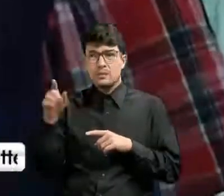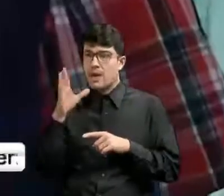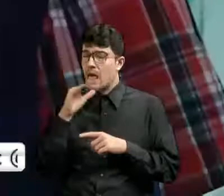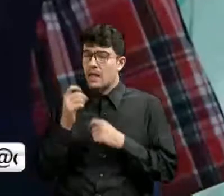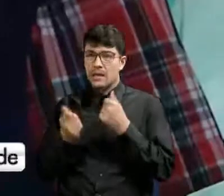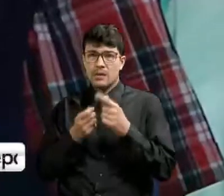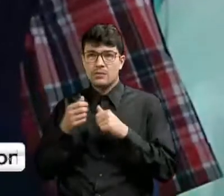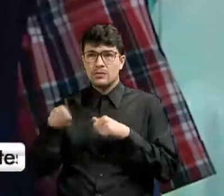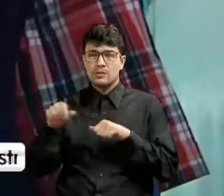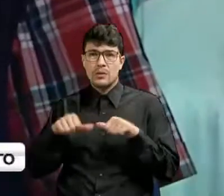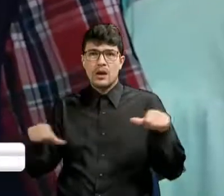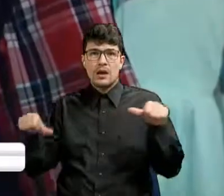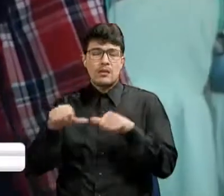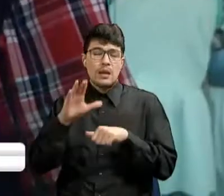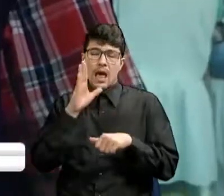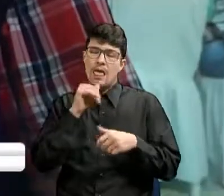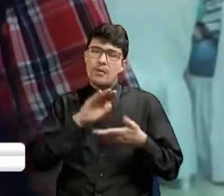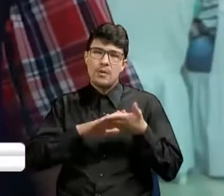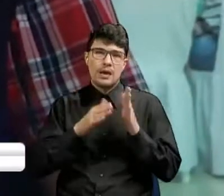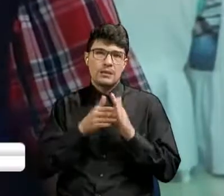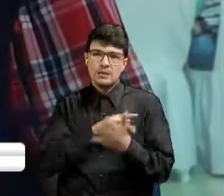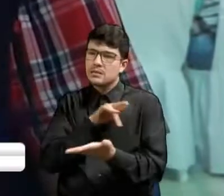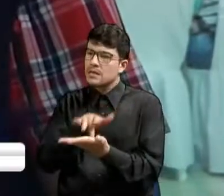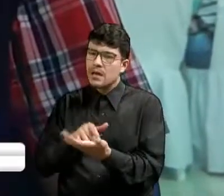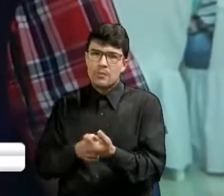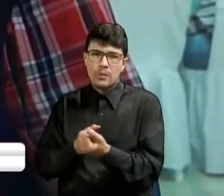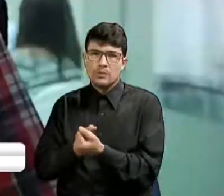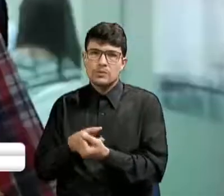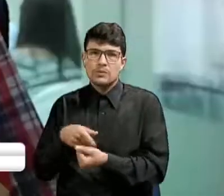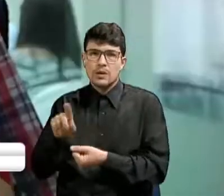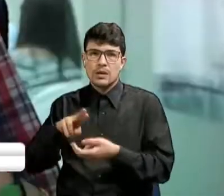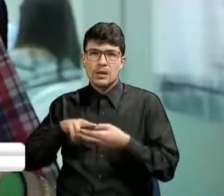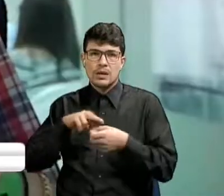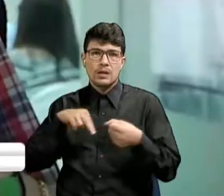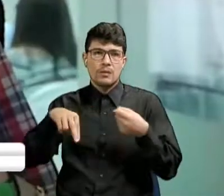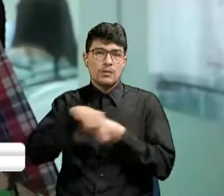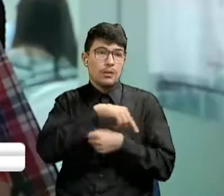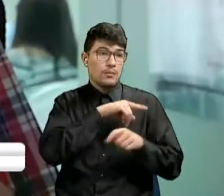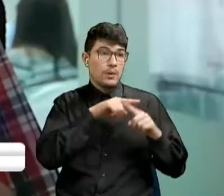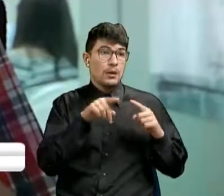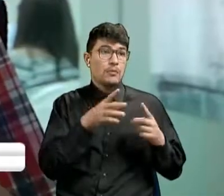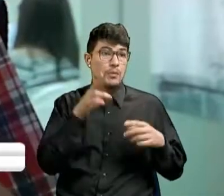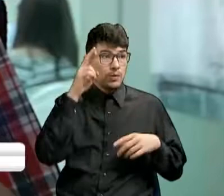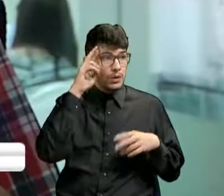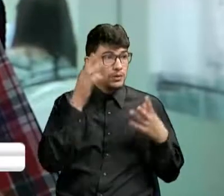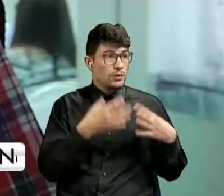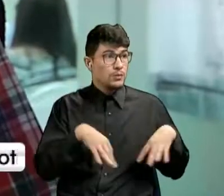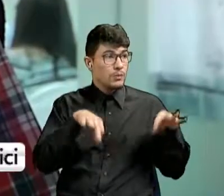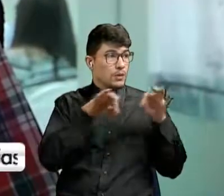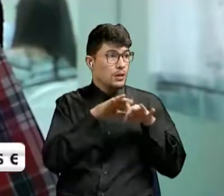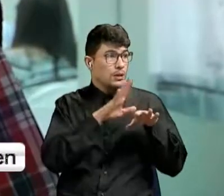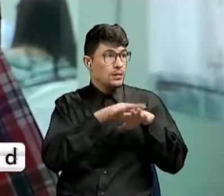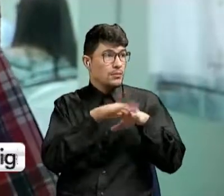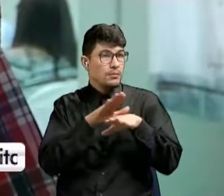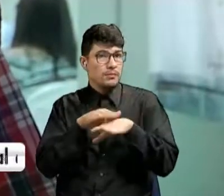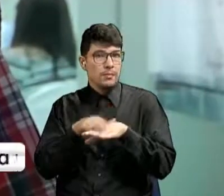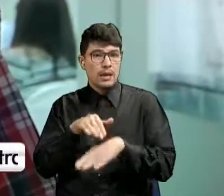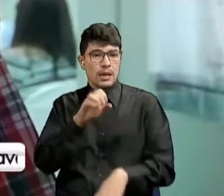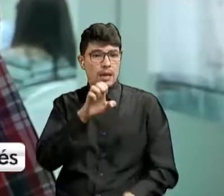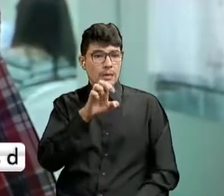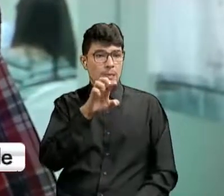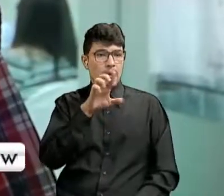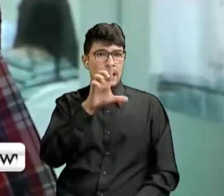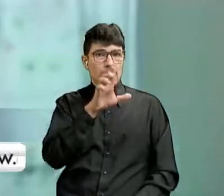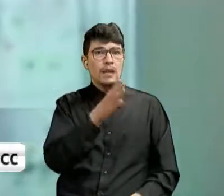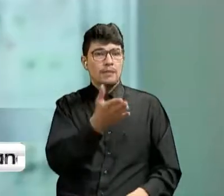actores, la paz no llegará a la región. Pero es importante también que se llame al EPL, porque es que